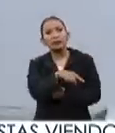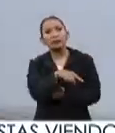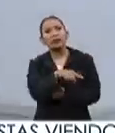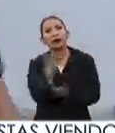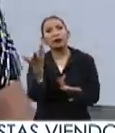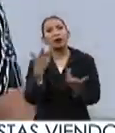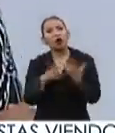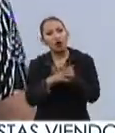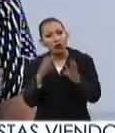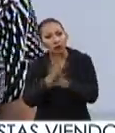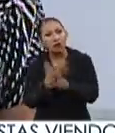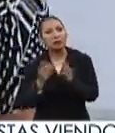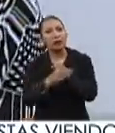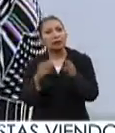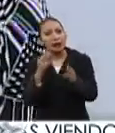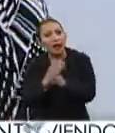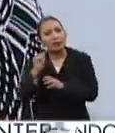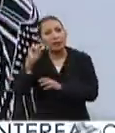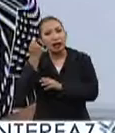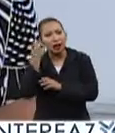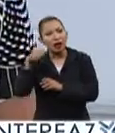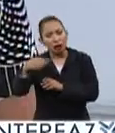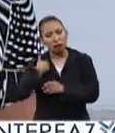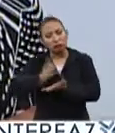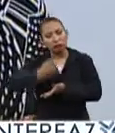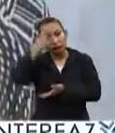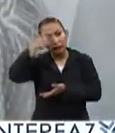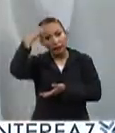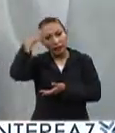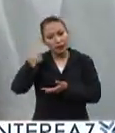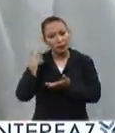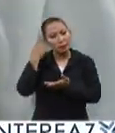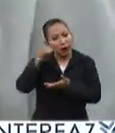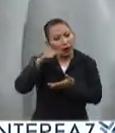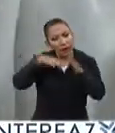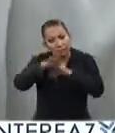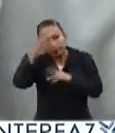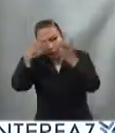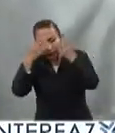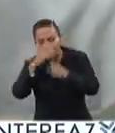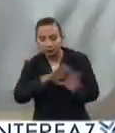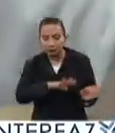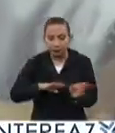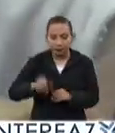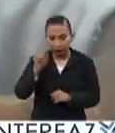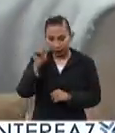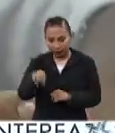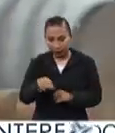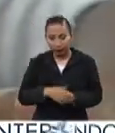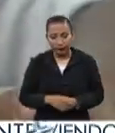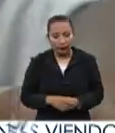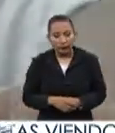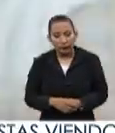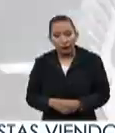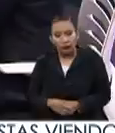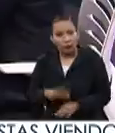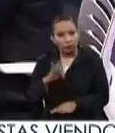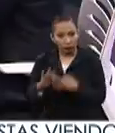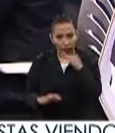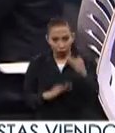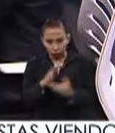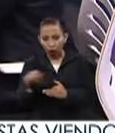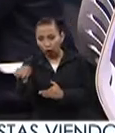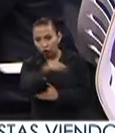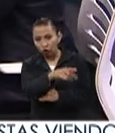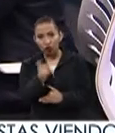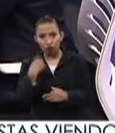de instrumentos y de herramientas tecnológicas que le facilitan el aprendizaje. En este sentido, todas y